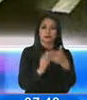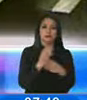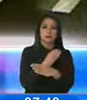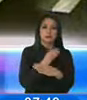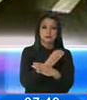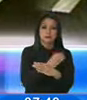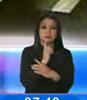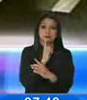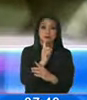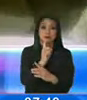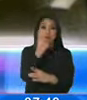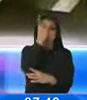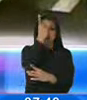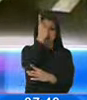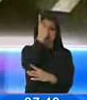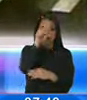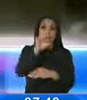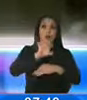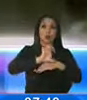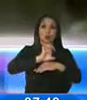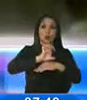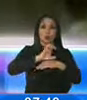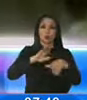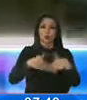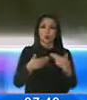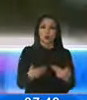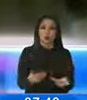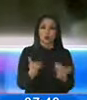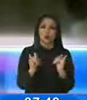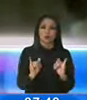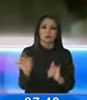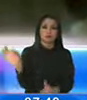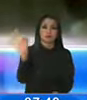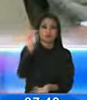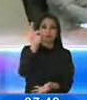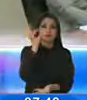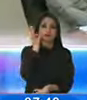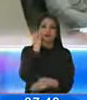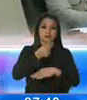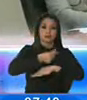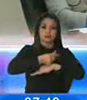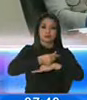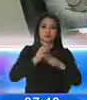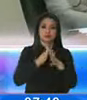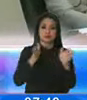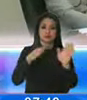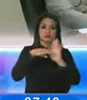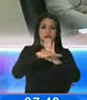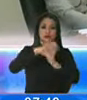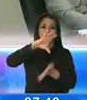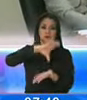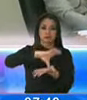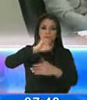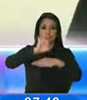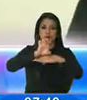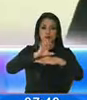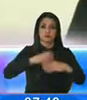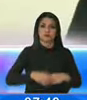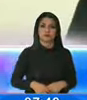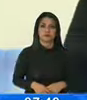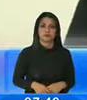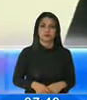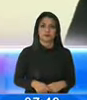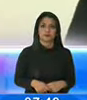las cifras de endeudamiento del país. Así lo ratificó Verónica Artola, gerente general del Banco Central del Ecuador. Con